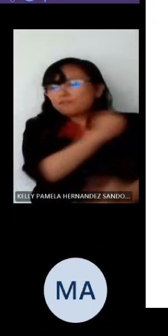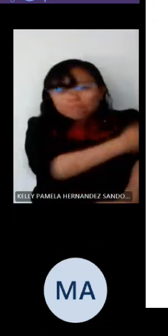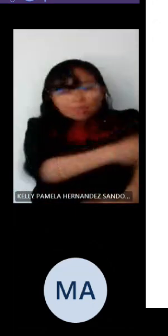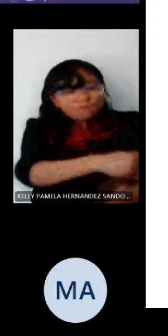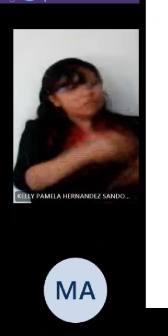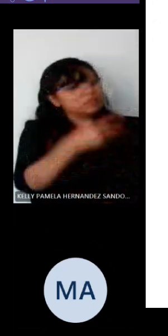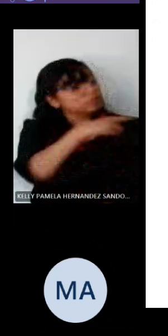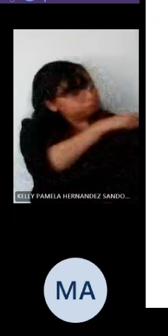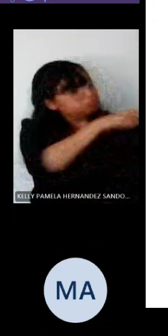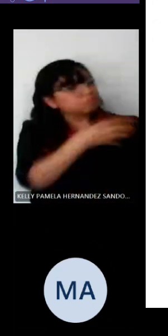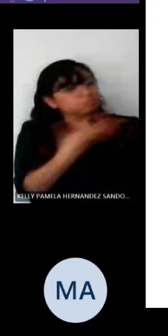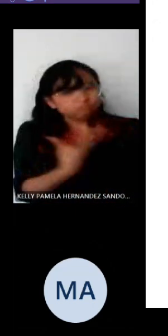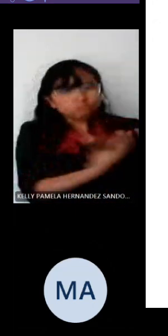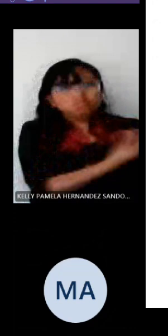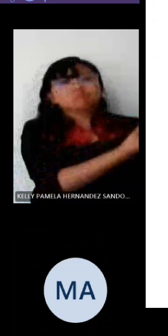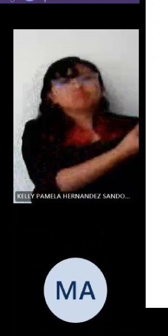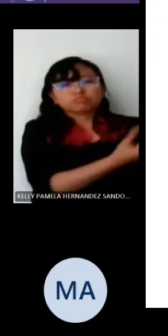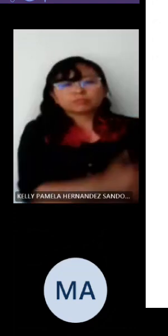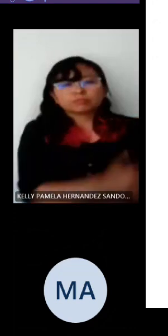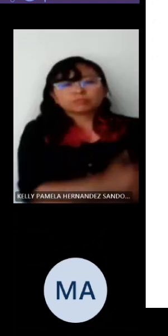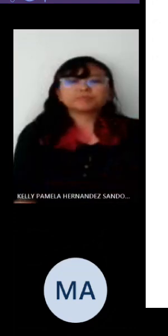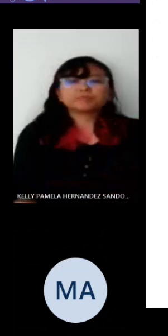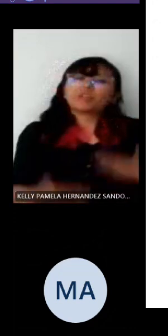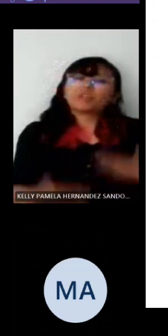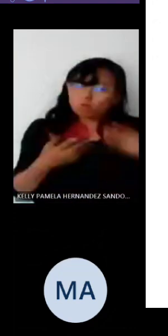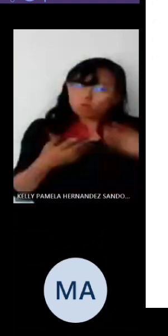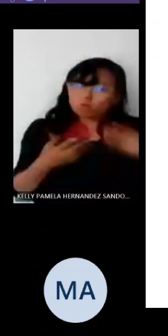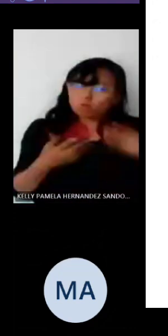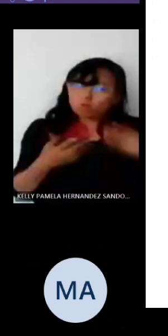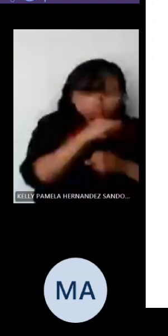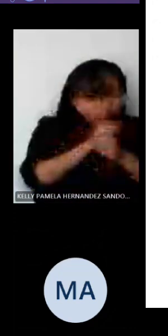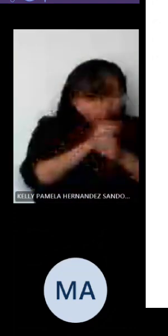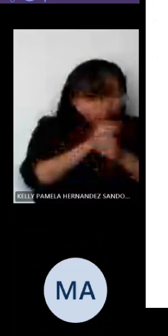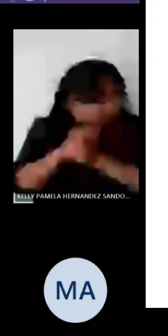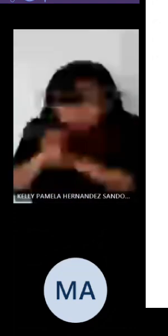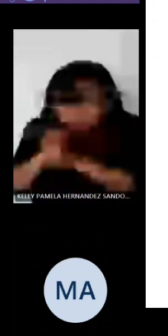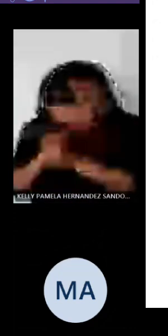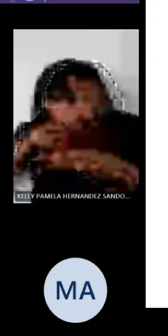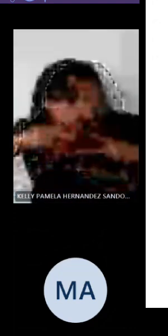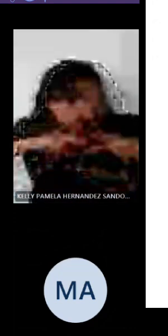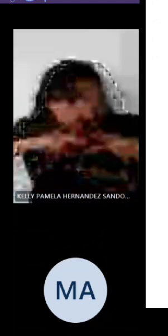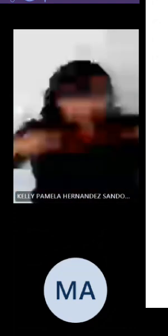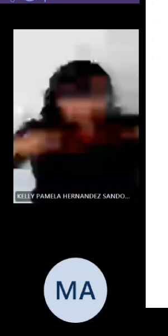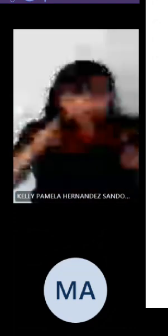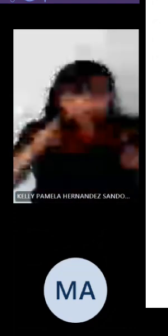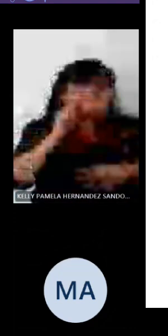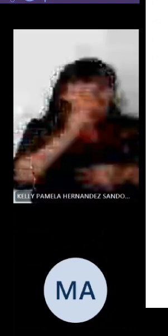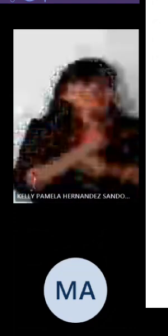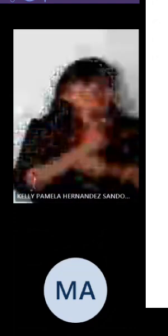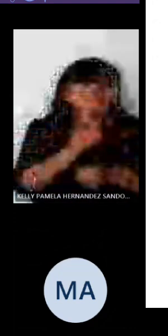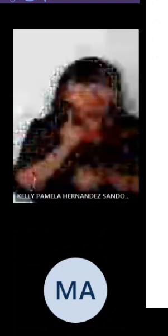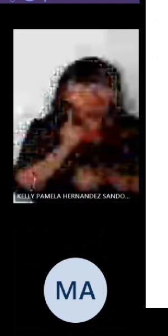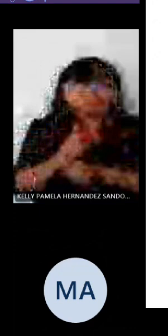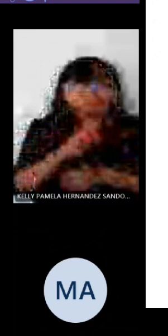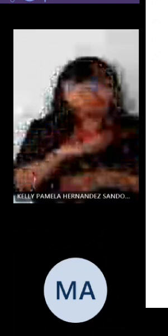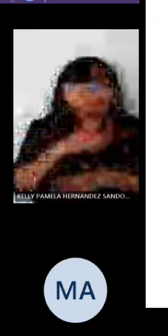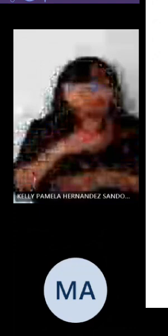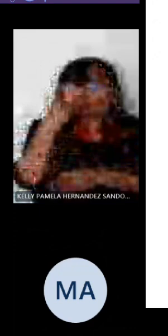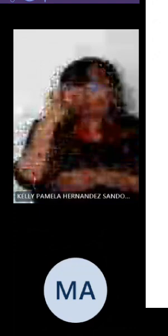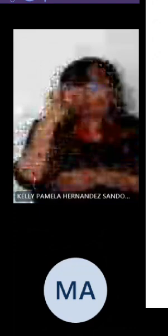entera. Cuando hacemos un estudio molecular, yo les decía que los resultados en realidad pues van a tener tres